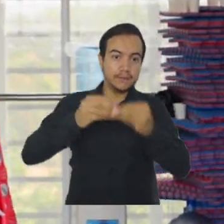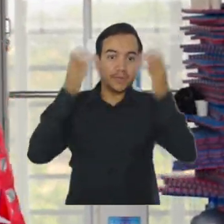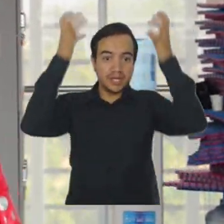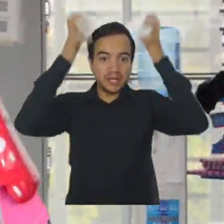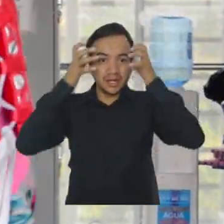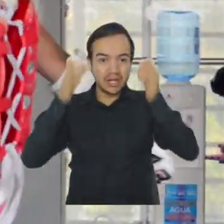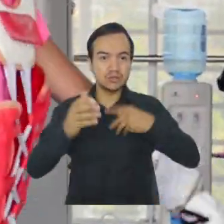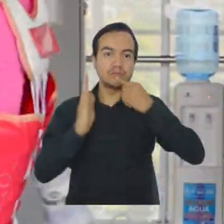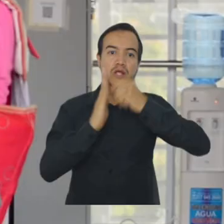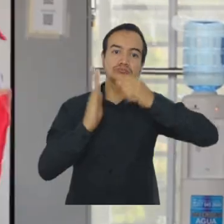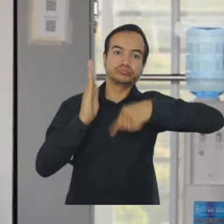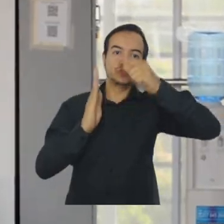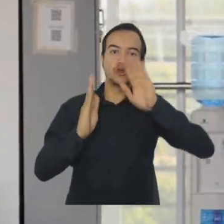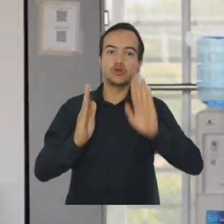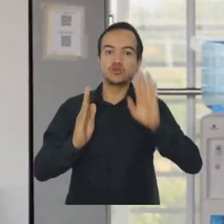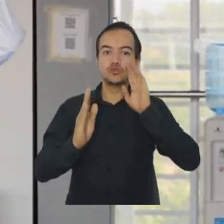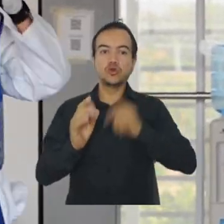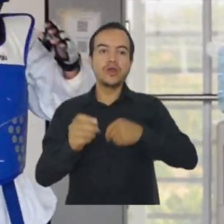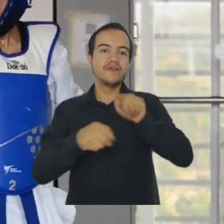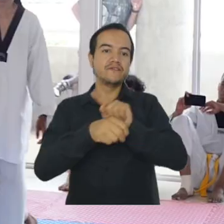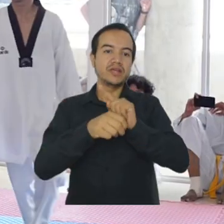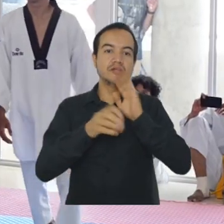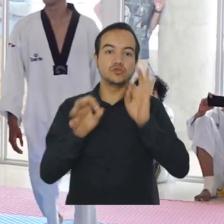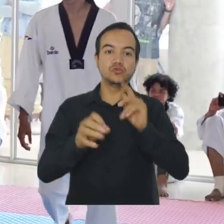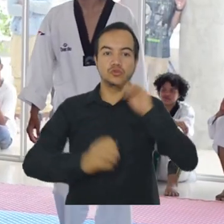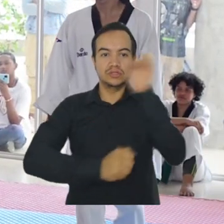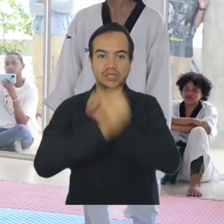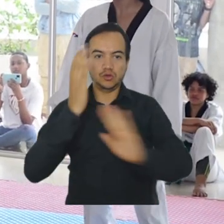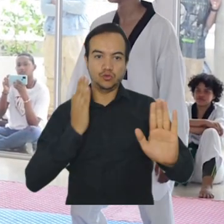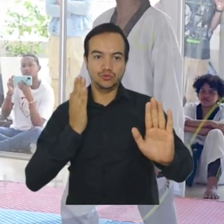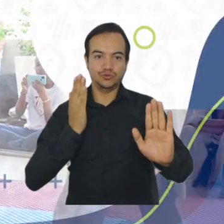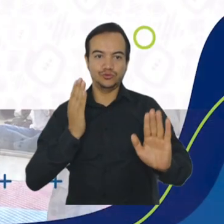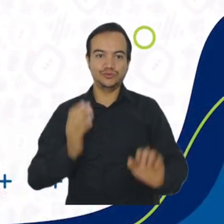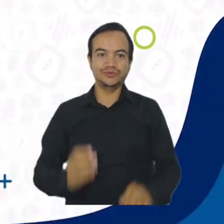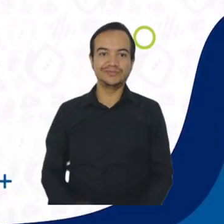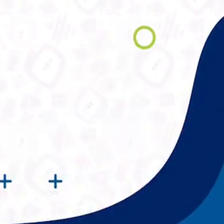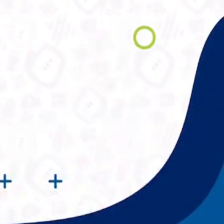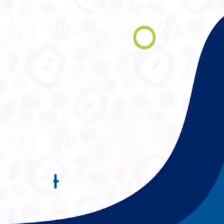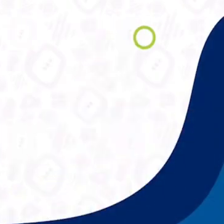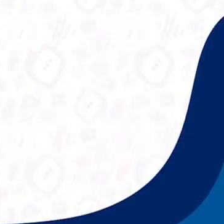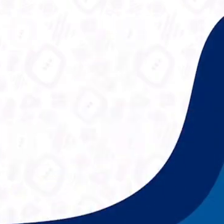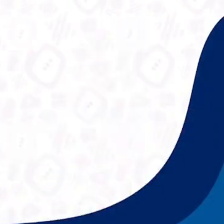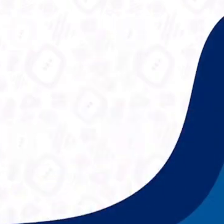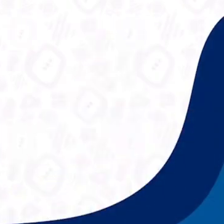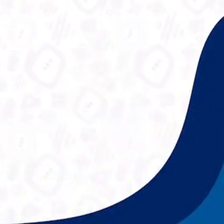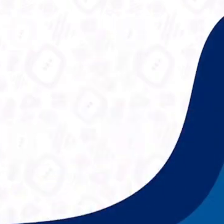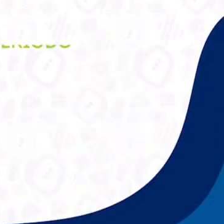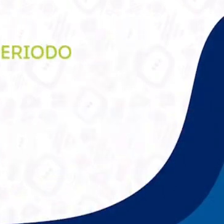pecheras electrónicas completas, canilleras y cascos aprobados por la Federación de Taekwondo.